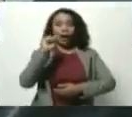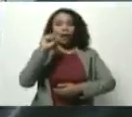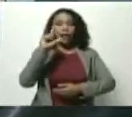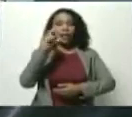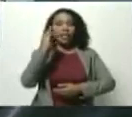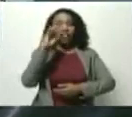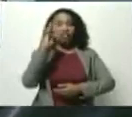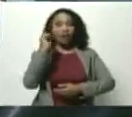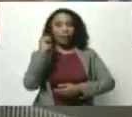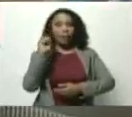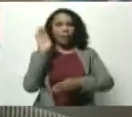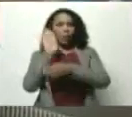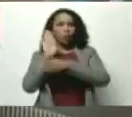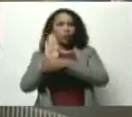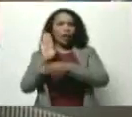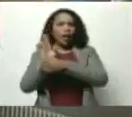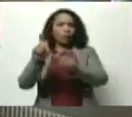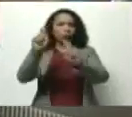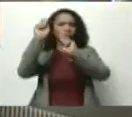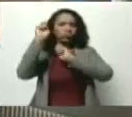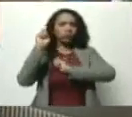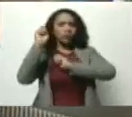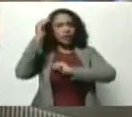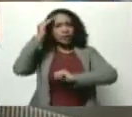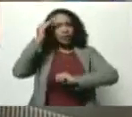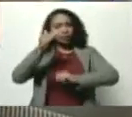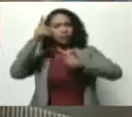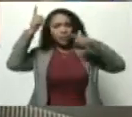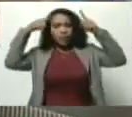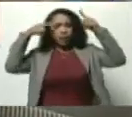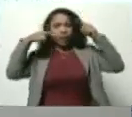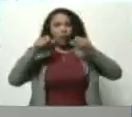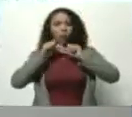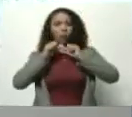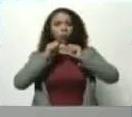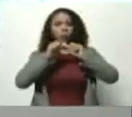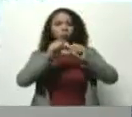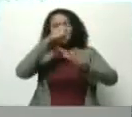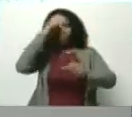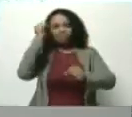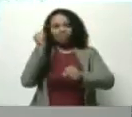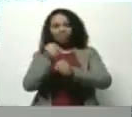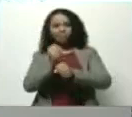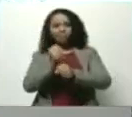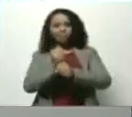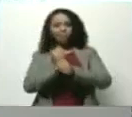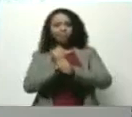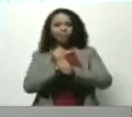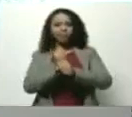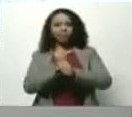para proteger el legado de hugo chávez y continuar con su trabajo